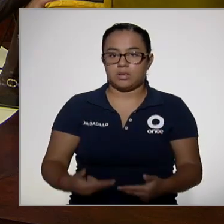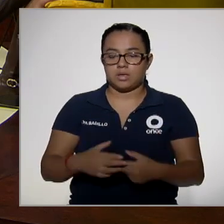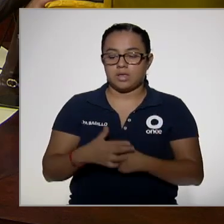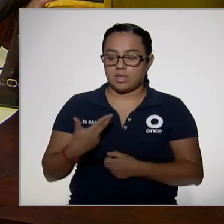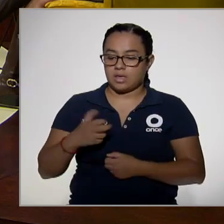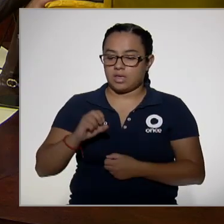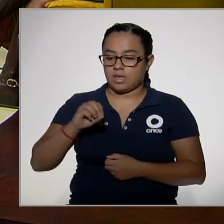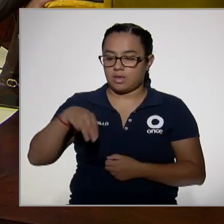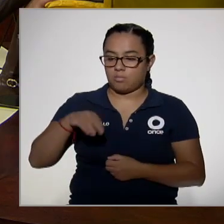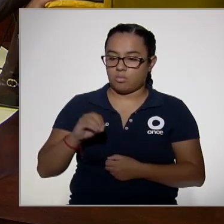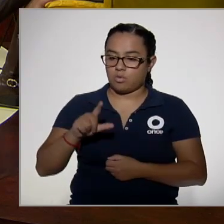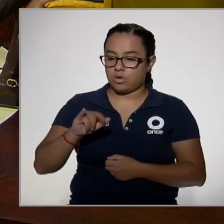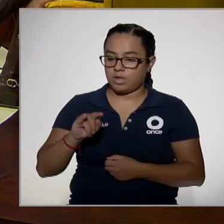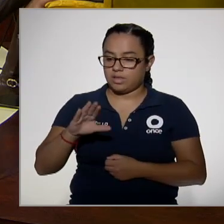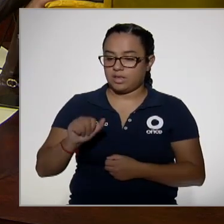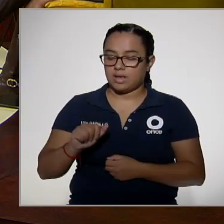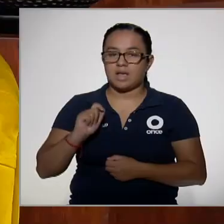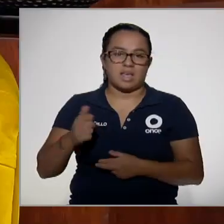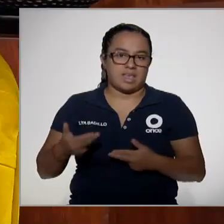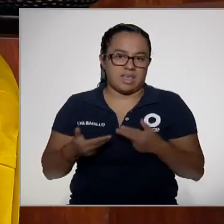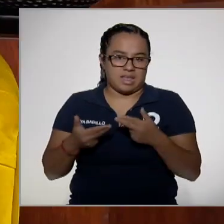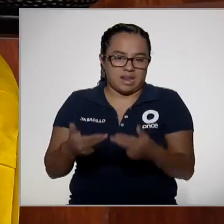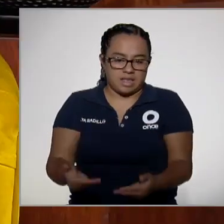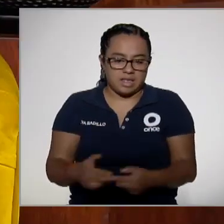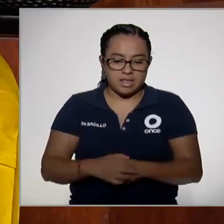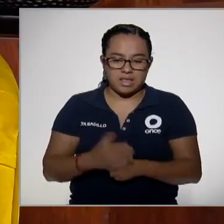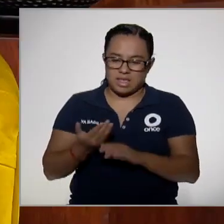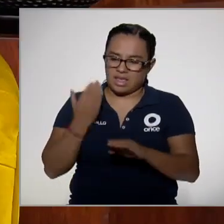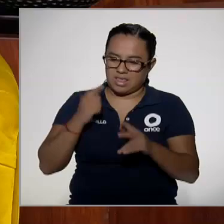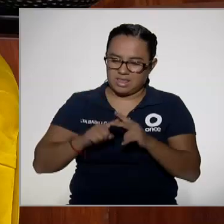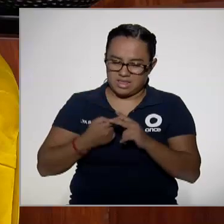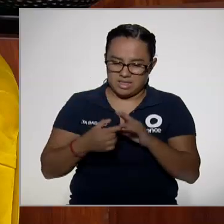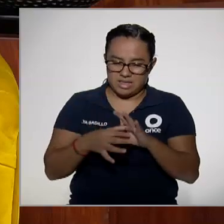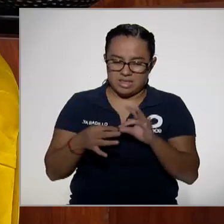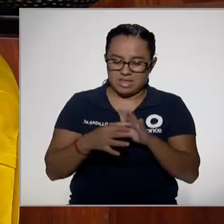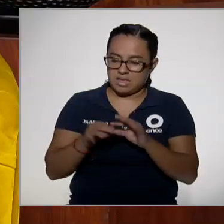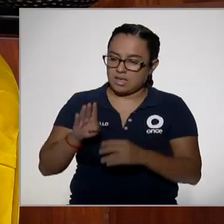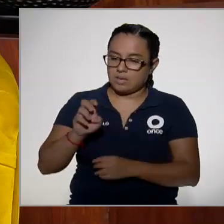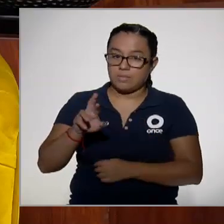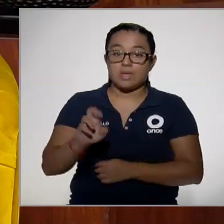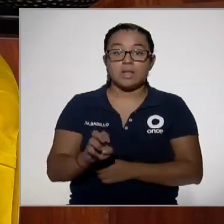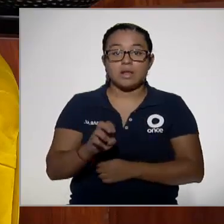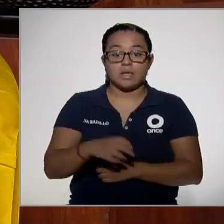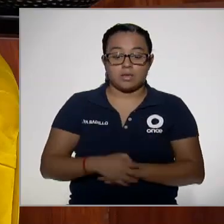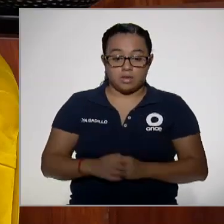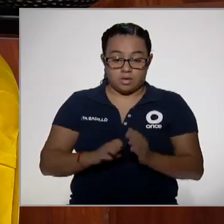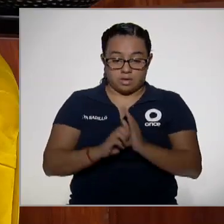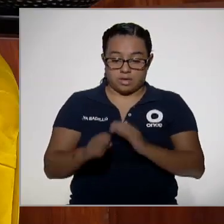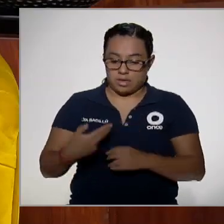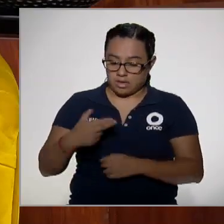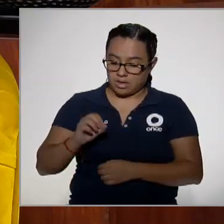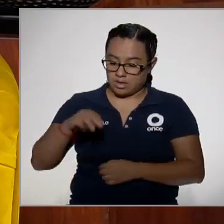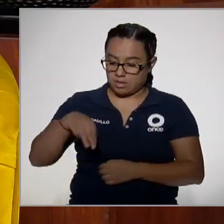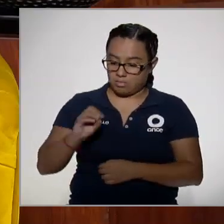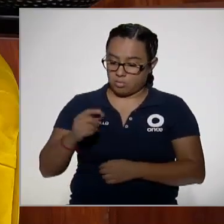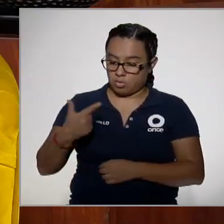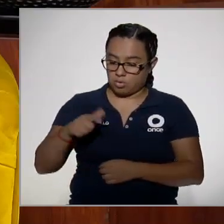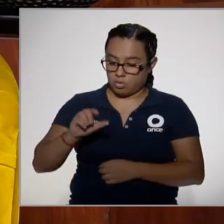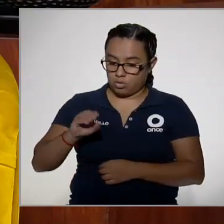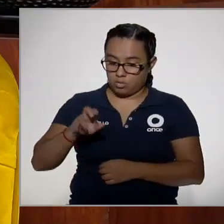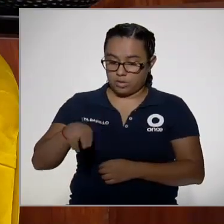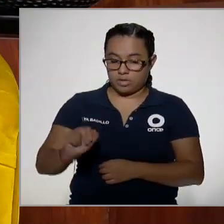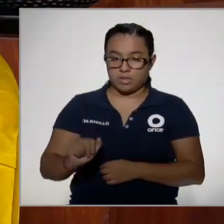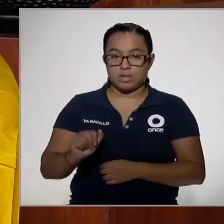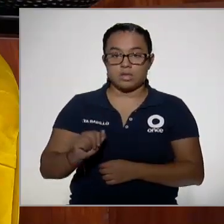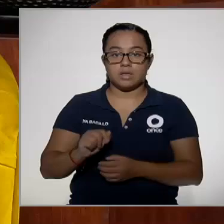hereditarias así se llama que lo que quiere decir muy al inicio del programa veré lo lo comento que es cuando la hemoglobina no las cadenas